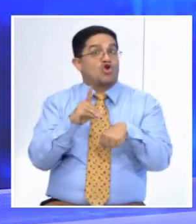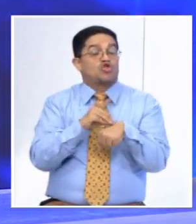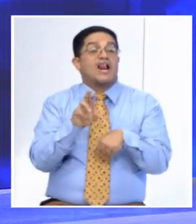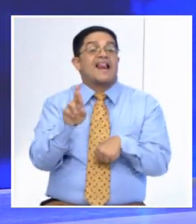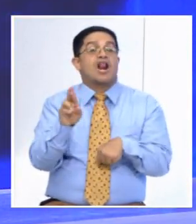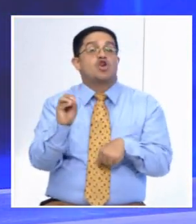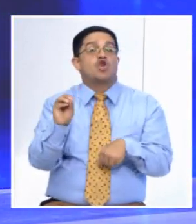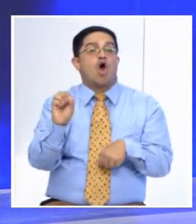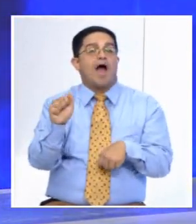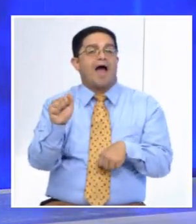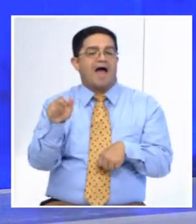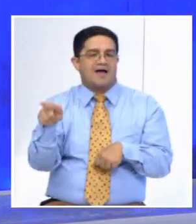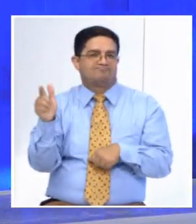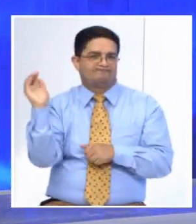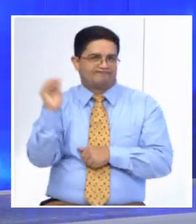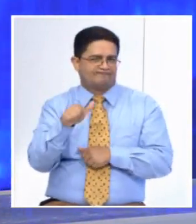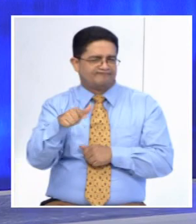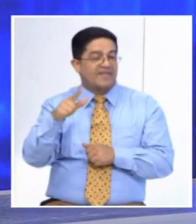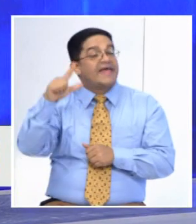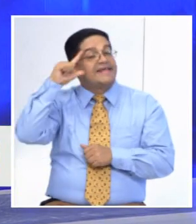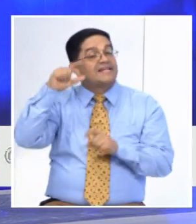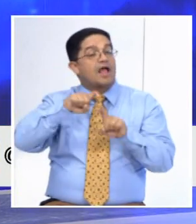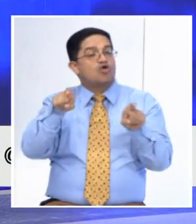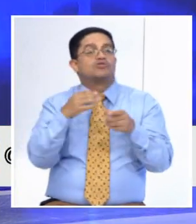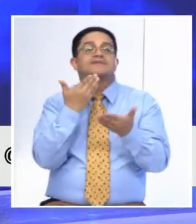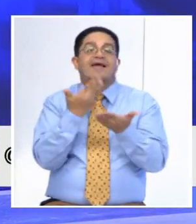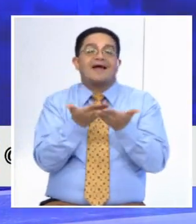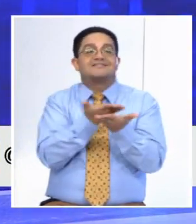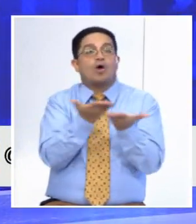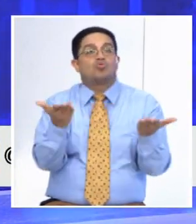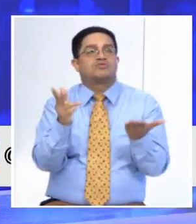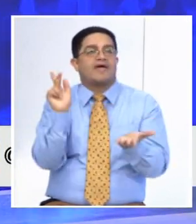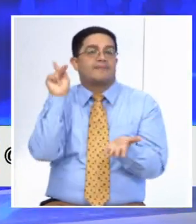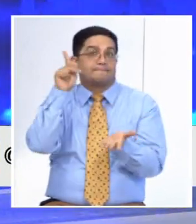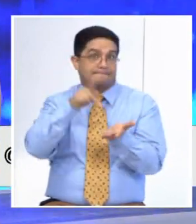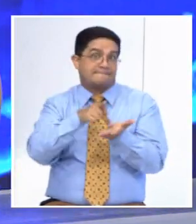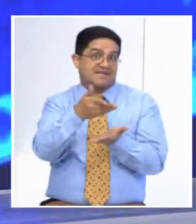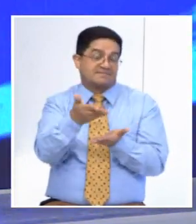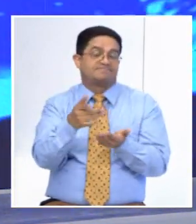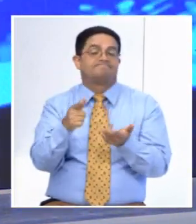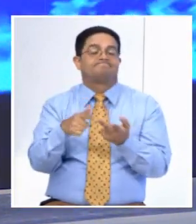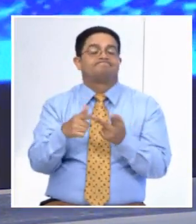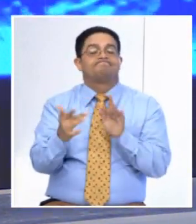nos estuvo acompañando el día de hoy, ginecólogo. Gracias a ustedes por la sintonía y la participación.